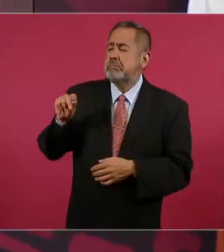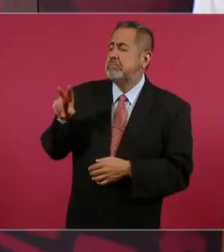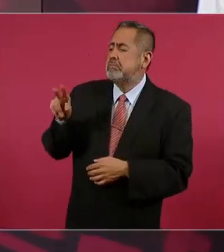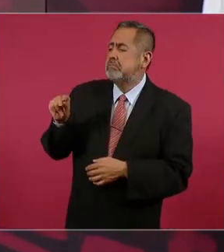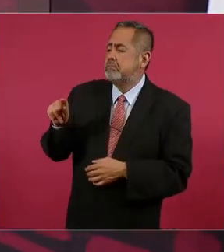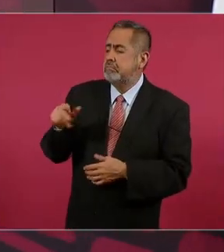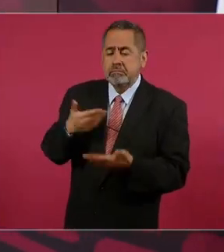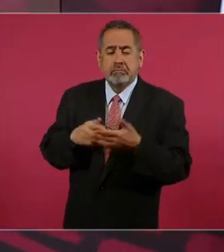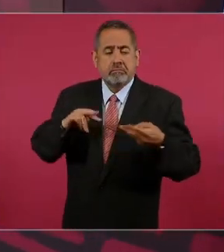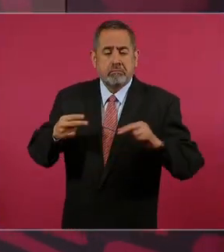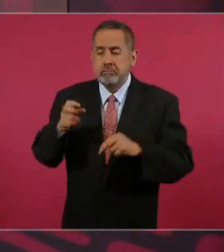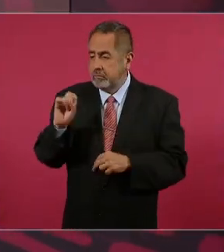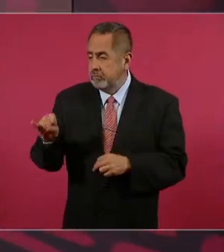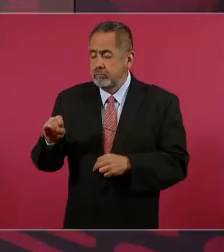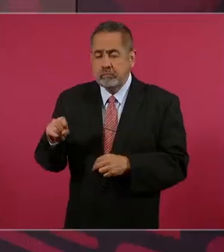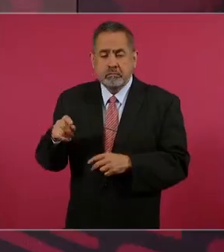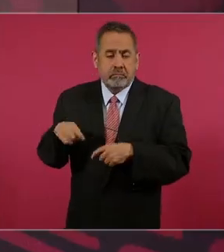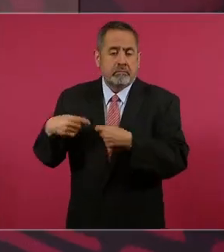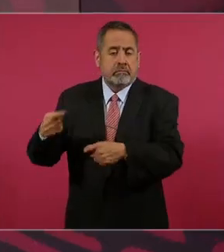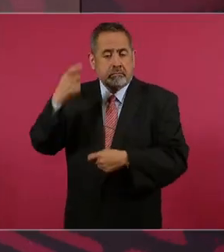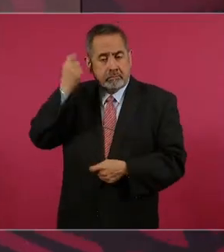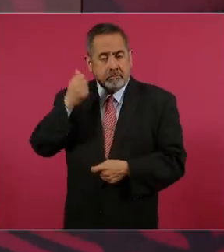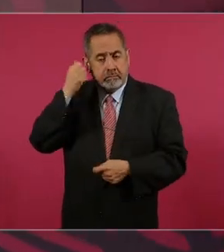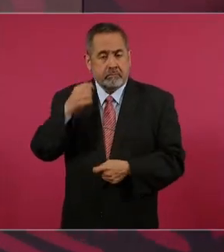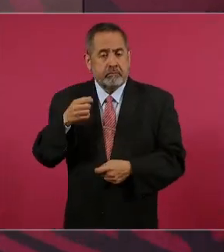entreguen las pensiones desde los 60 años